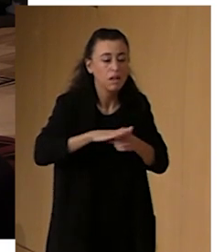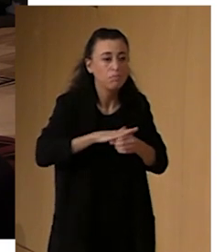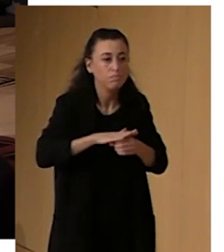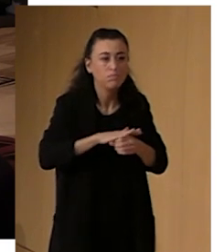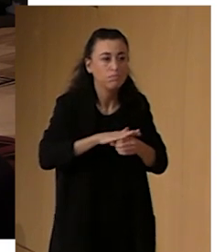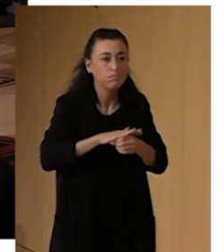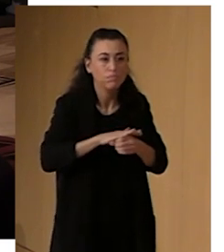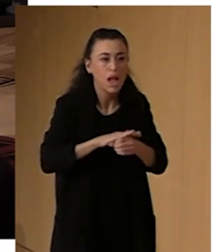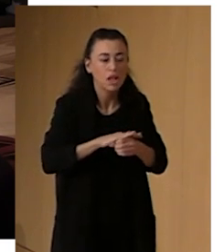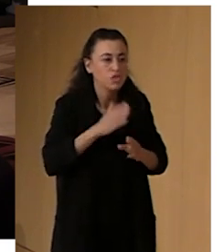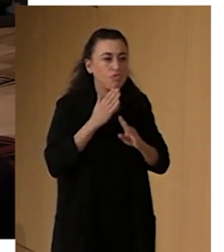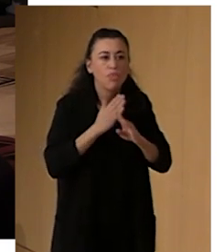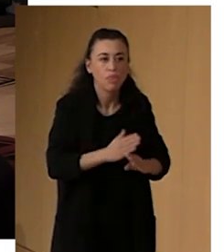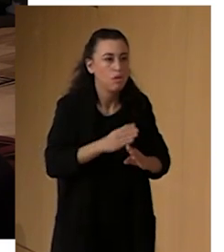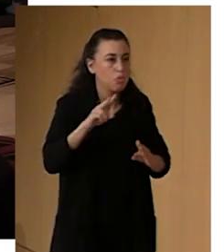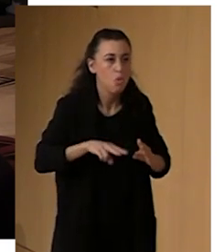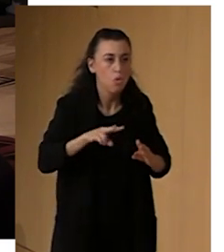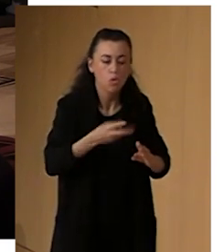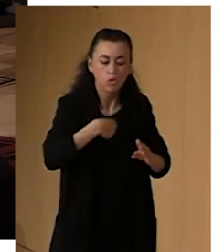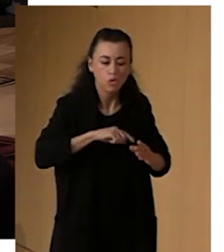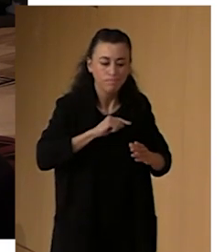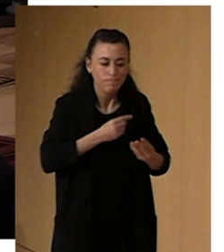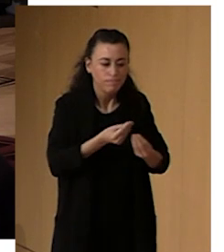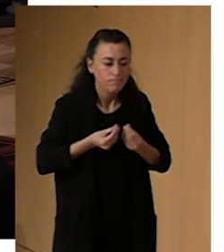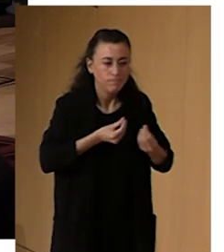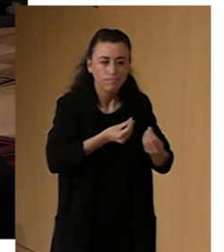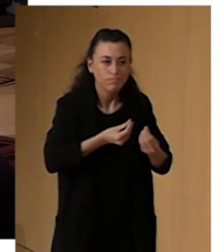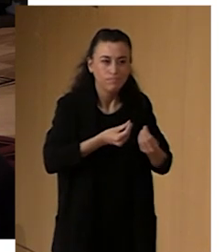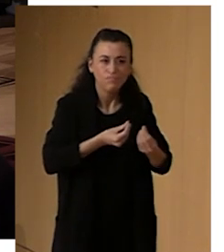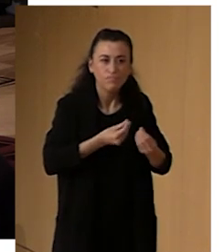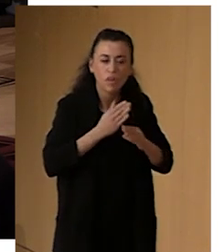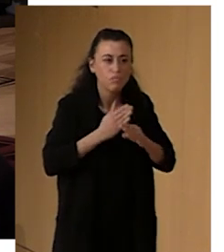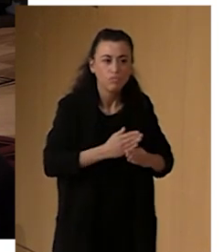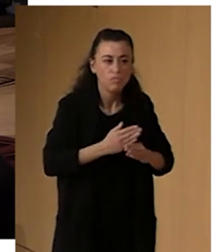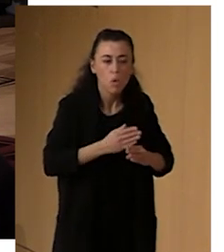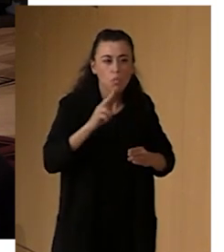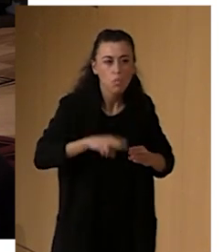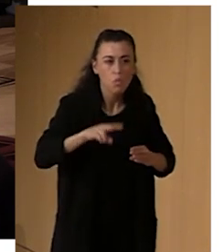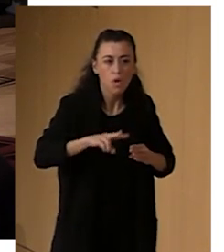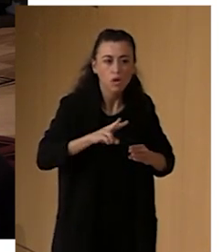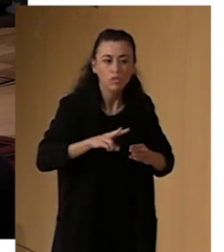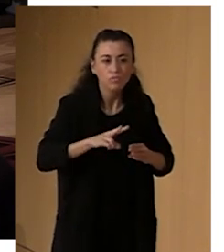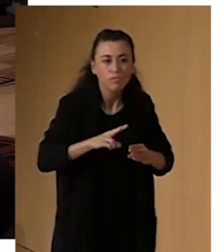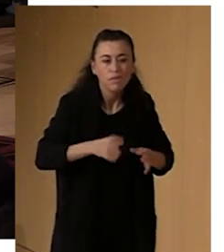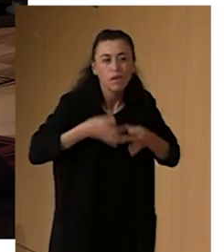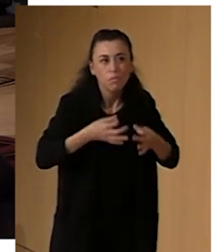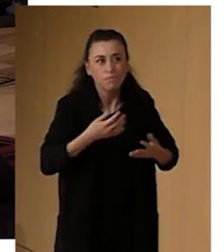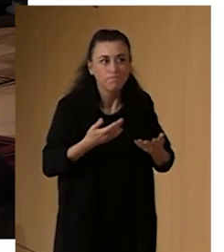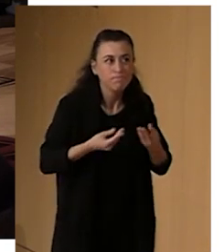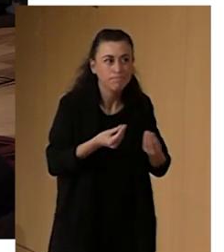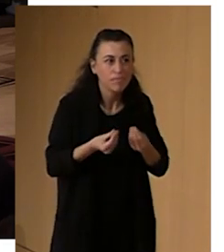no nosotros Nunca nos sentimos satisfechos hechos del todo porque tenemos la sensación siempre de que se puede hacer un poco más